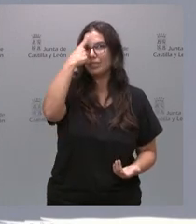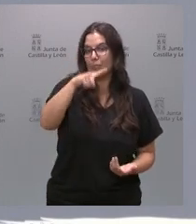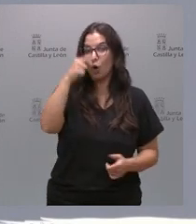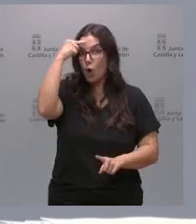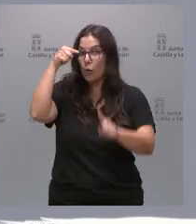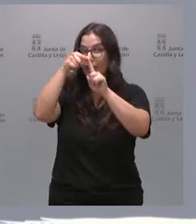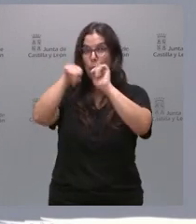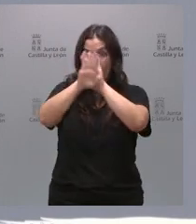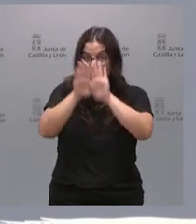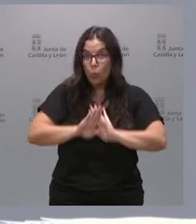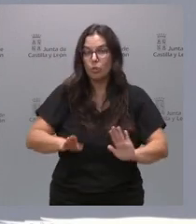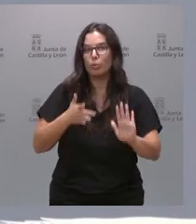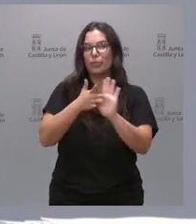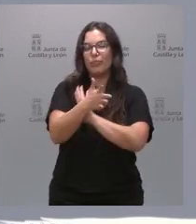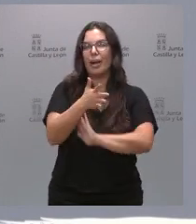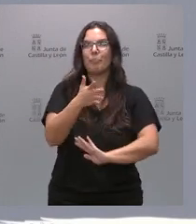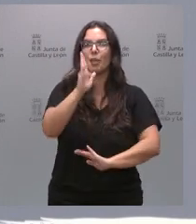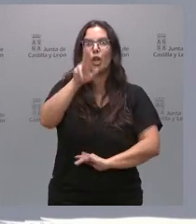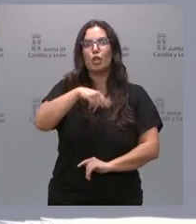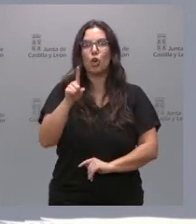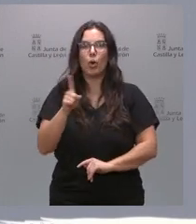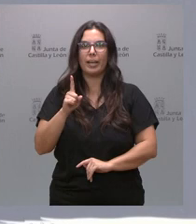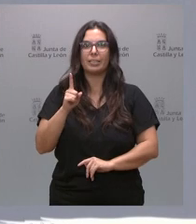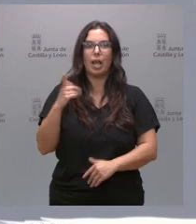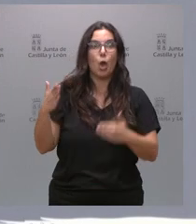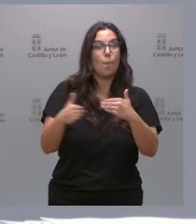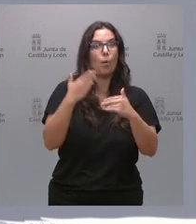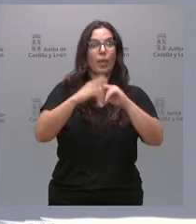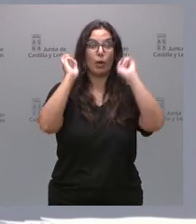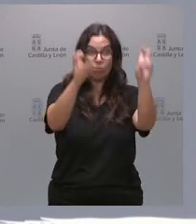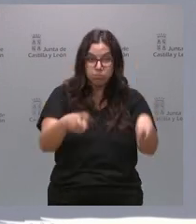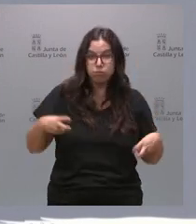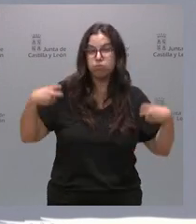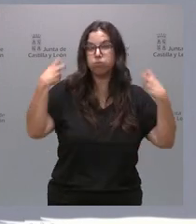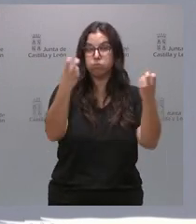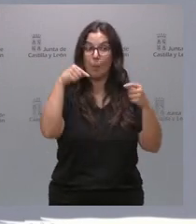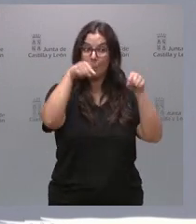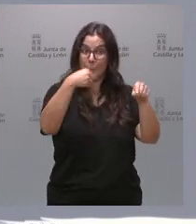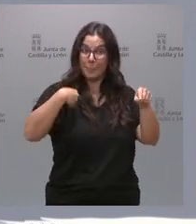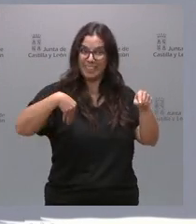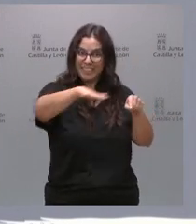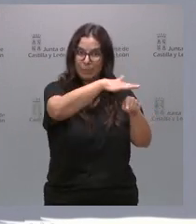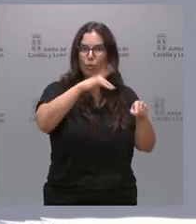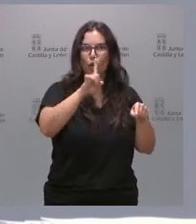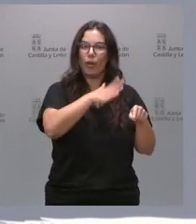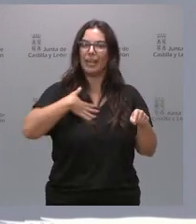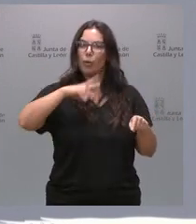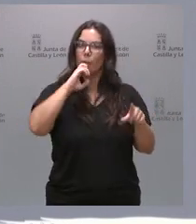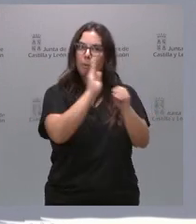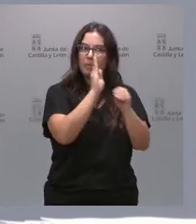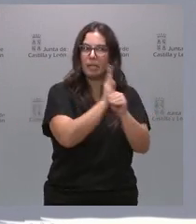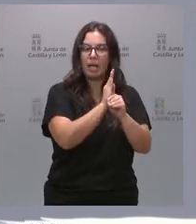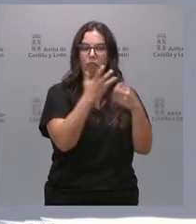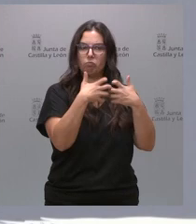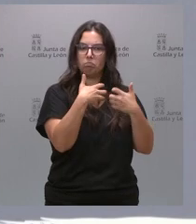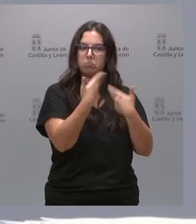objetivo último no es realizar una modernización integral de esa estación de autobuses sino su mantenimiento su puesta a